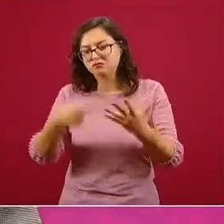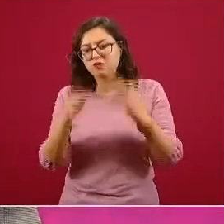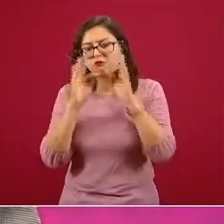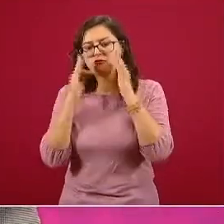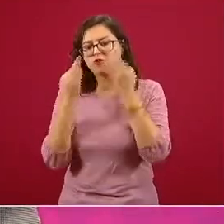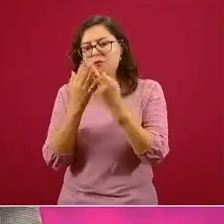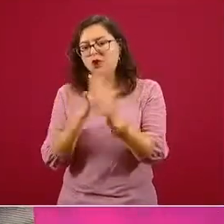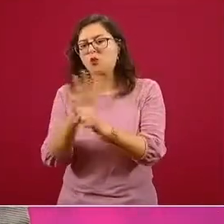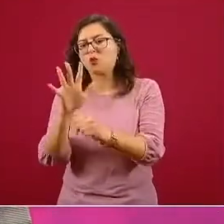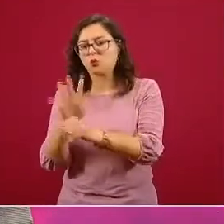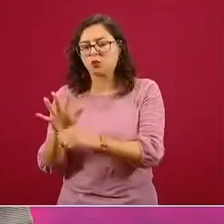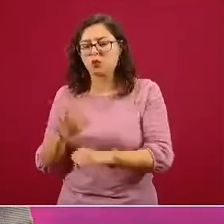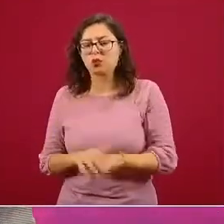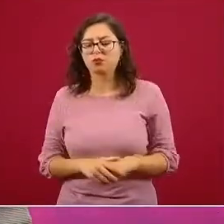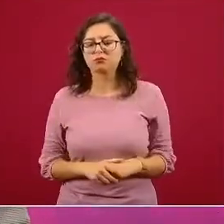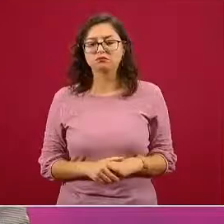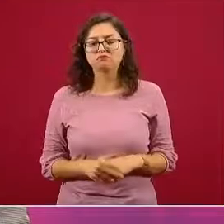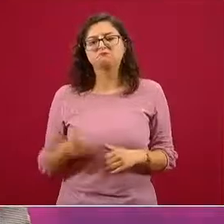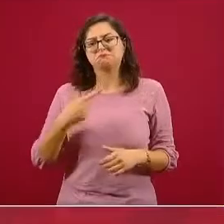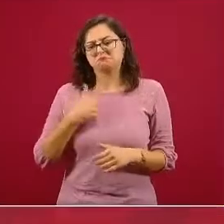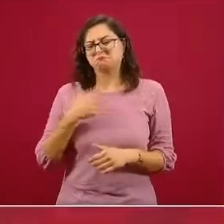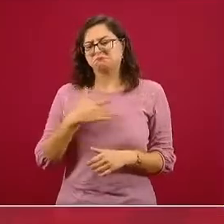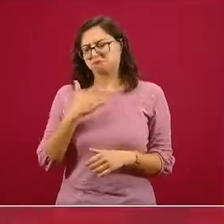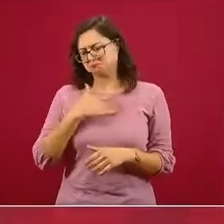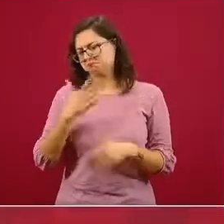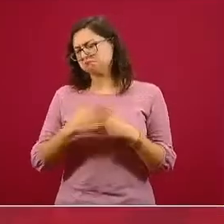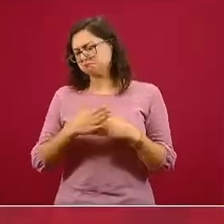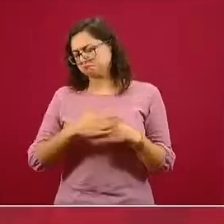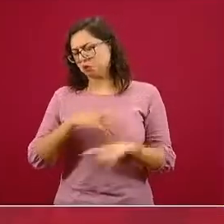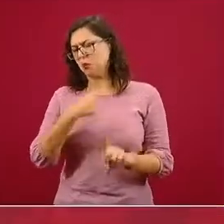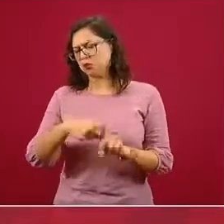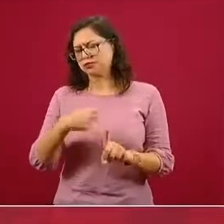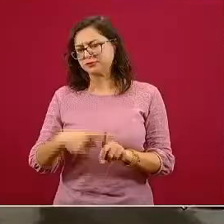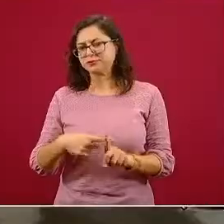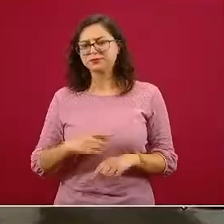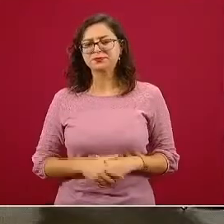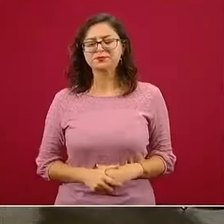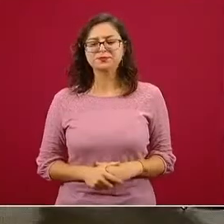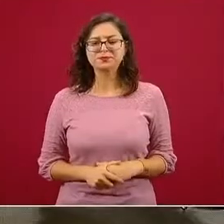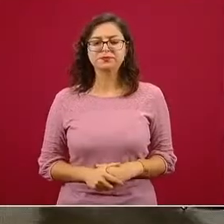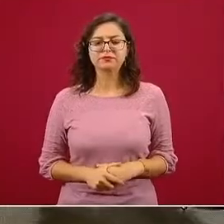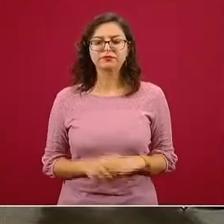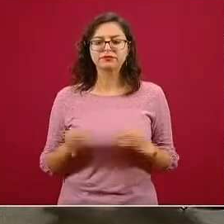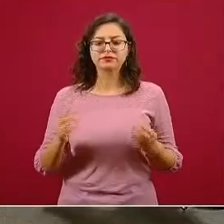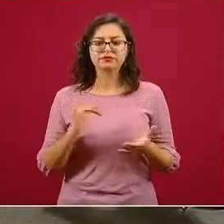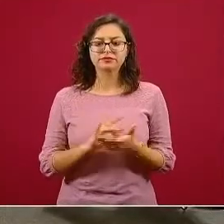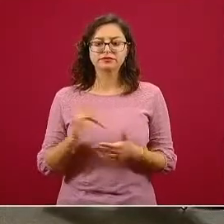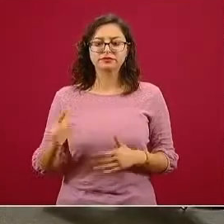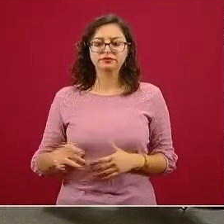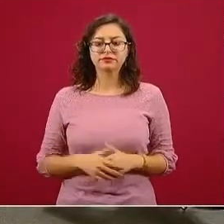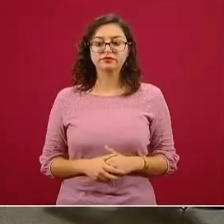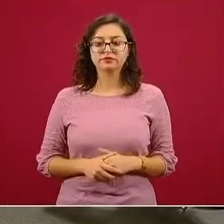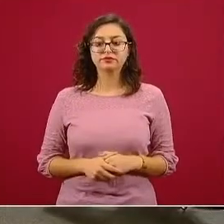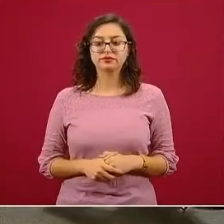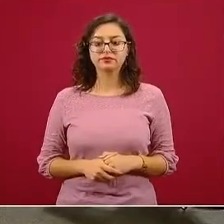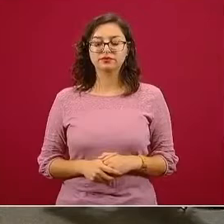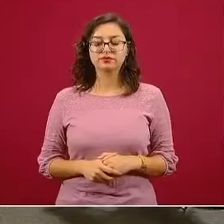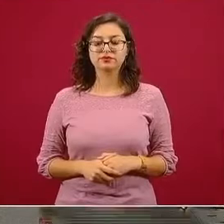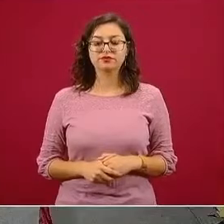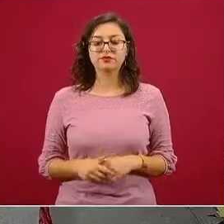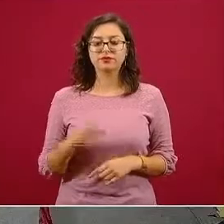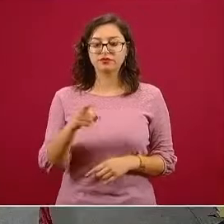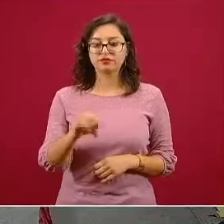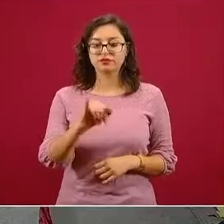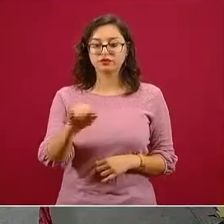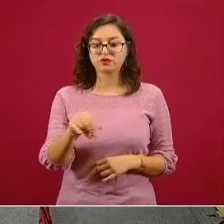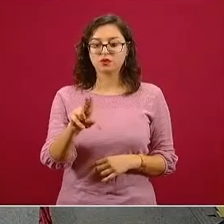mejores alternativas. Tengo una visión optimista de lo que puede ocurrir todavía. Muchas gracias, Demián. Juan Carlos